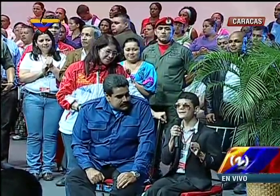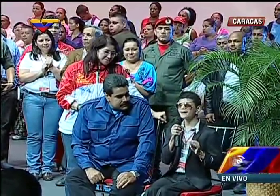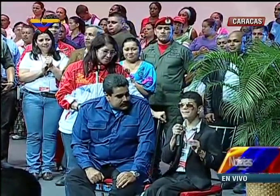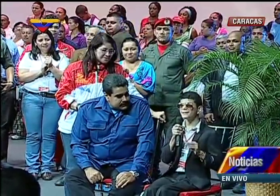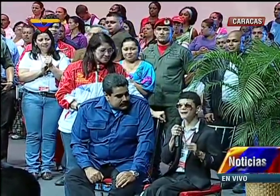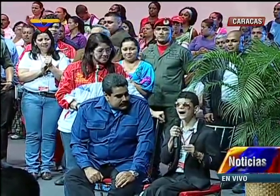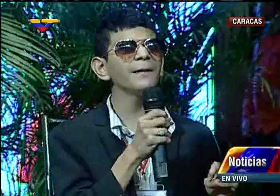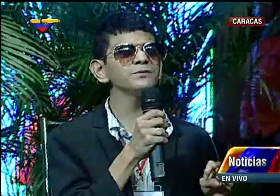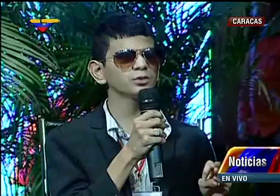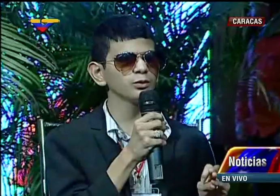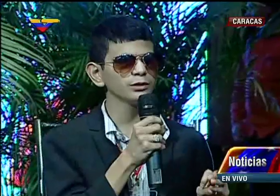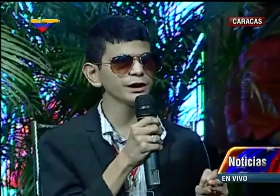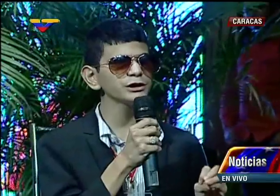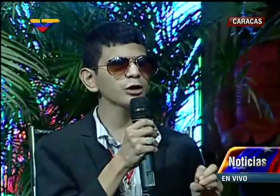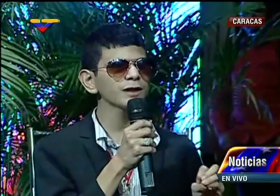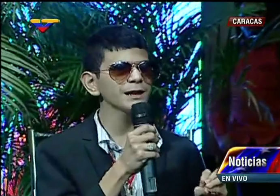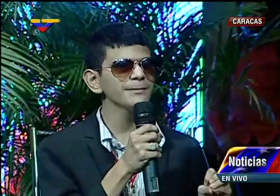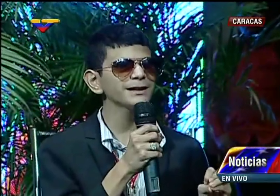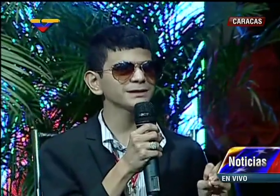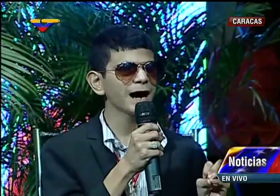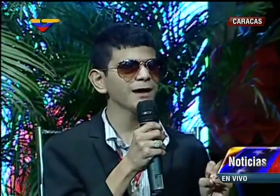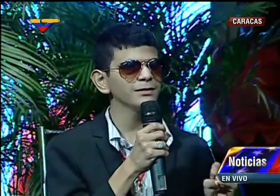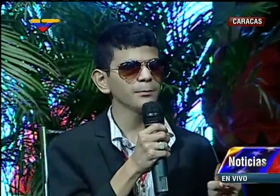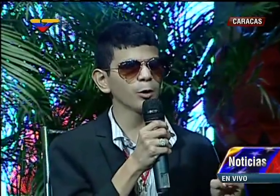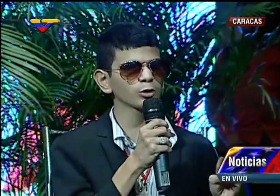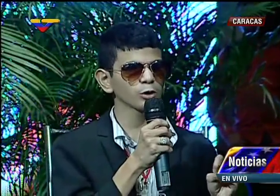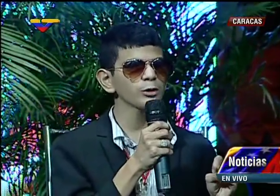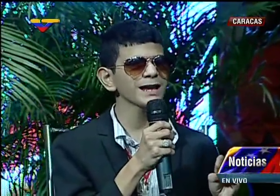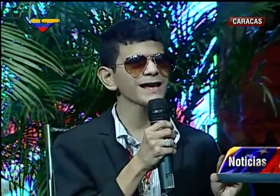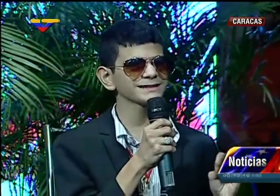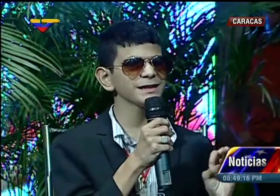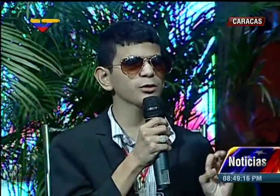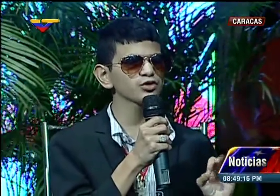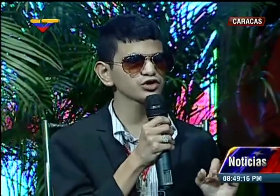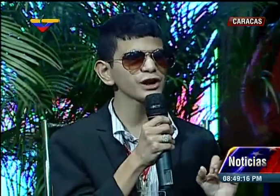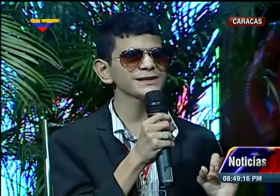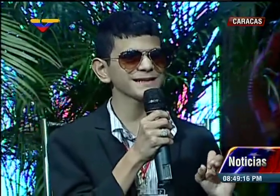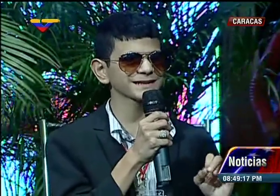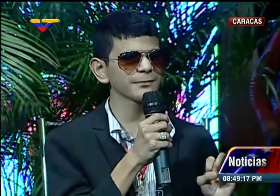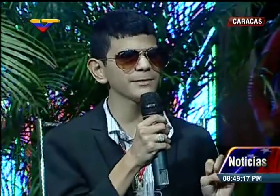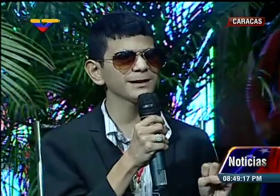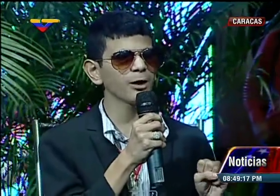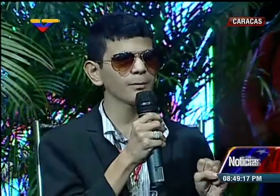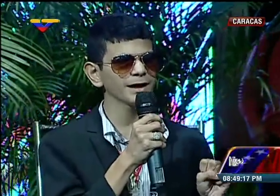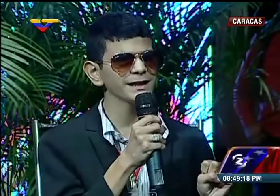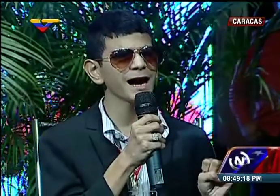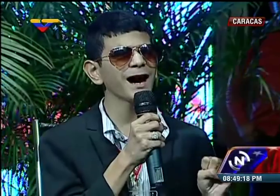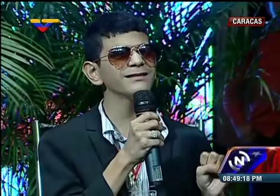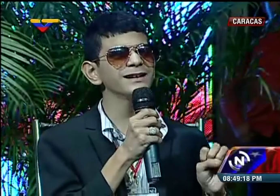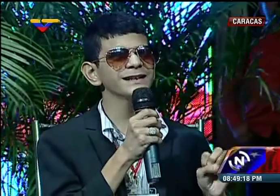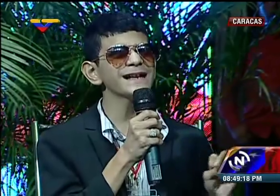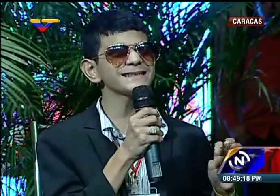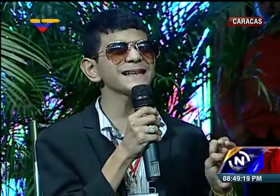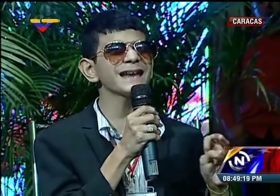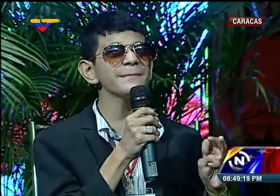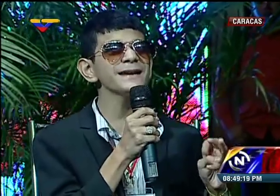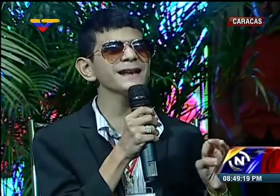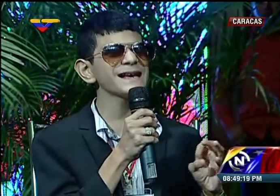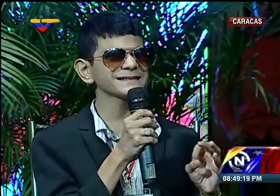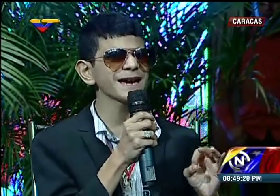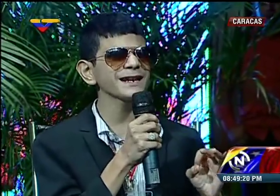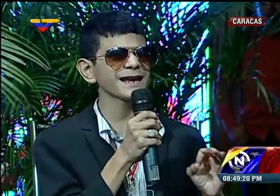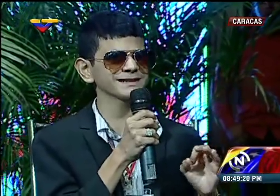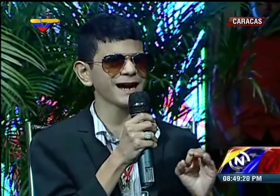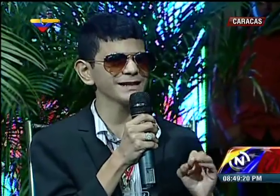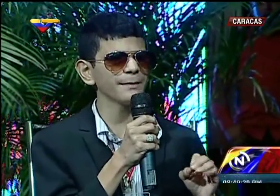Quiero pedir en mi canto un grito de libertad por todas las injusticias que vive la humanidad. Que se